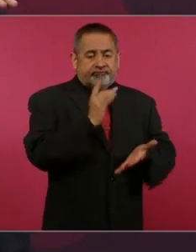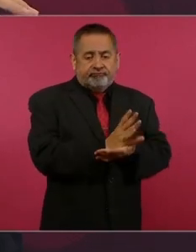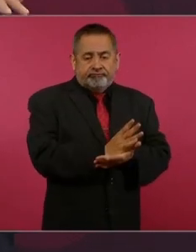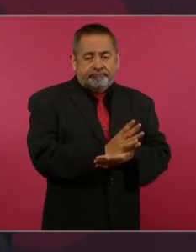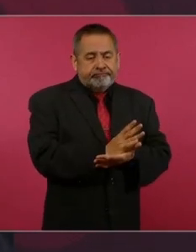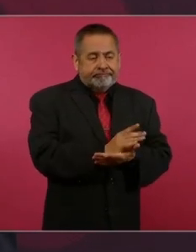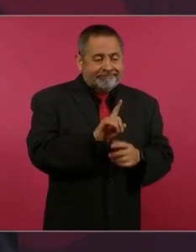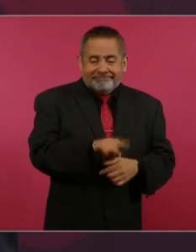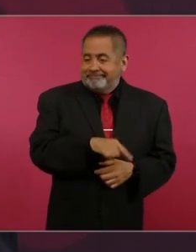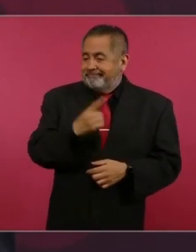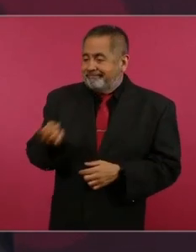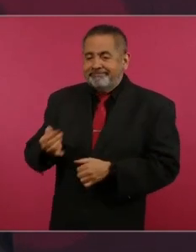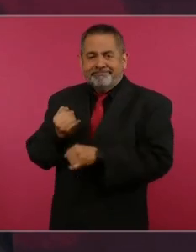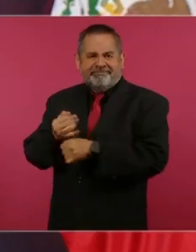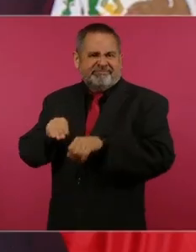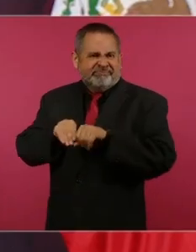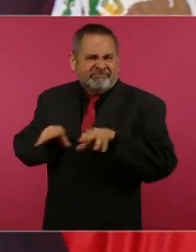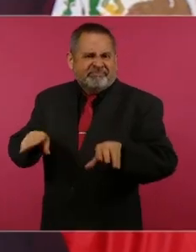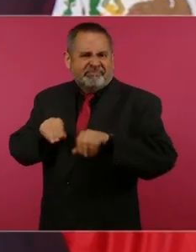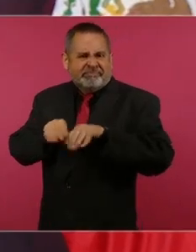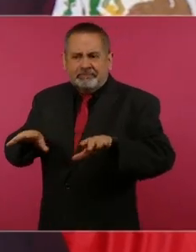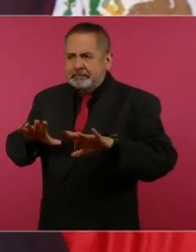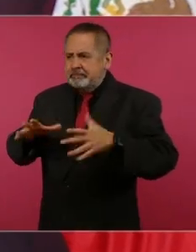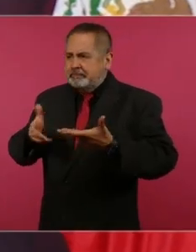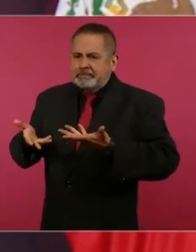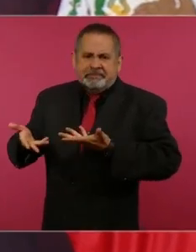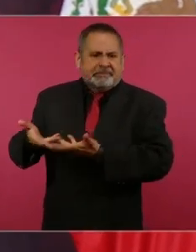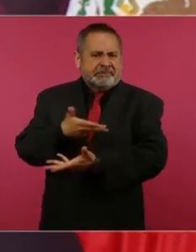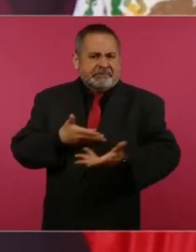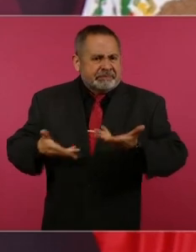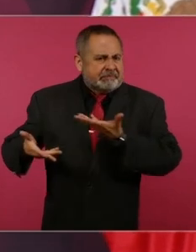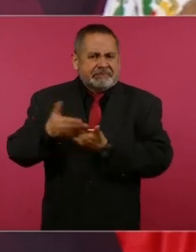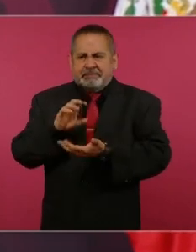sino ha habido una socialización